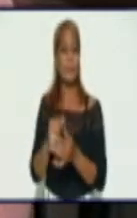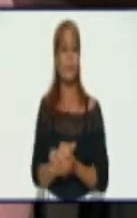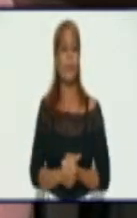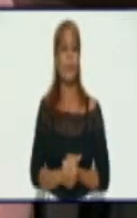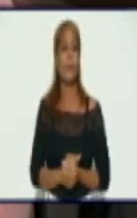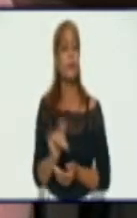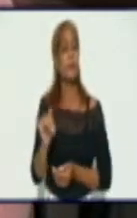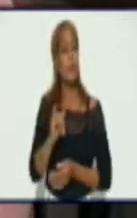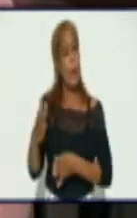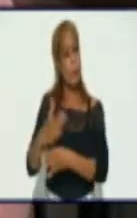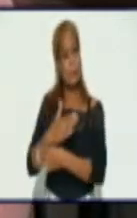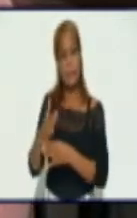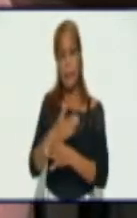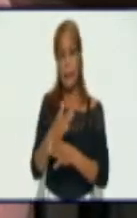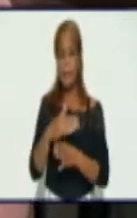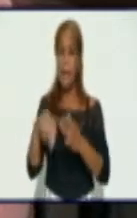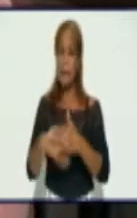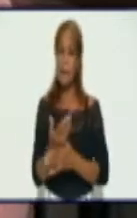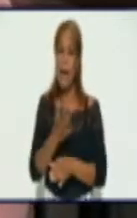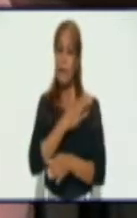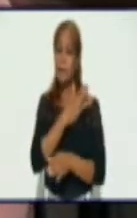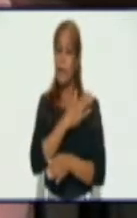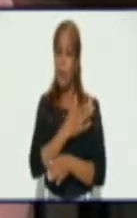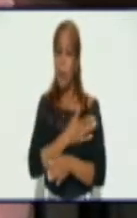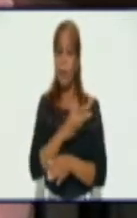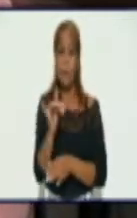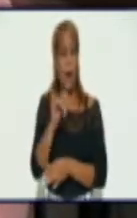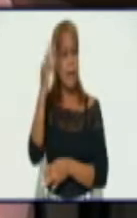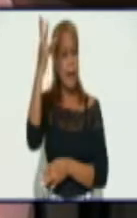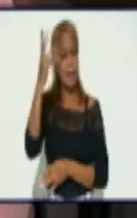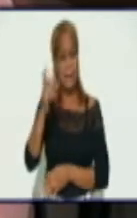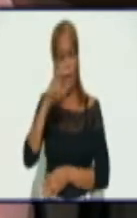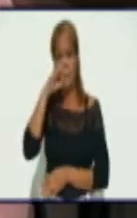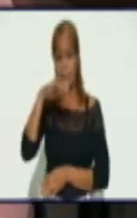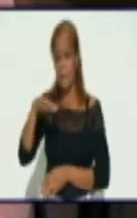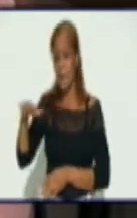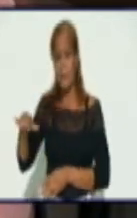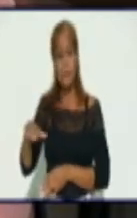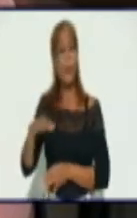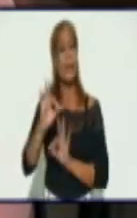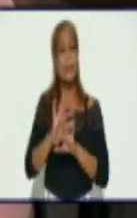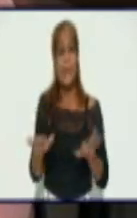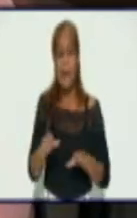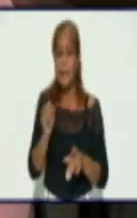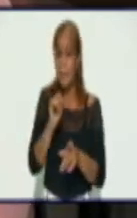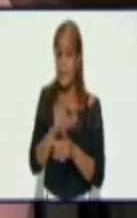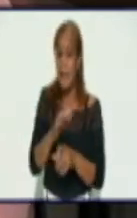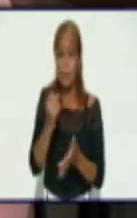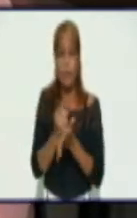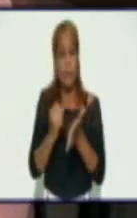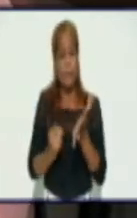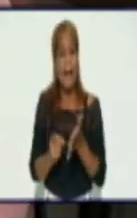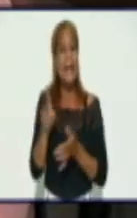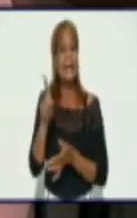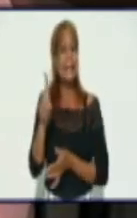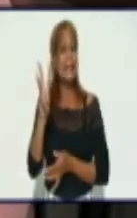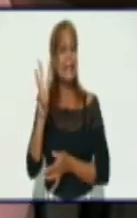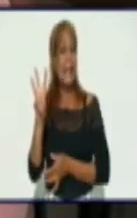días anteriores, el número de pacientes en edad pediátrica que se ha estado confirmando, de hecho como 13 como